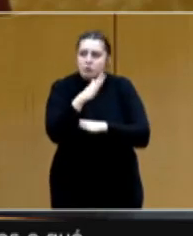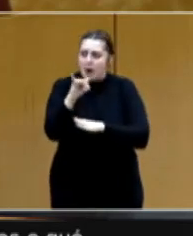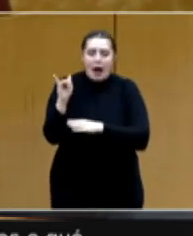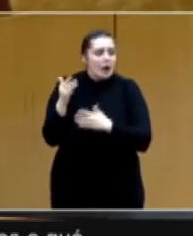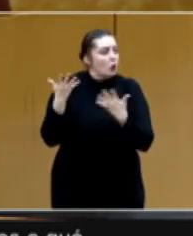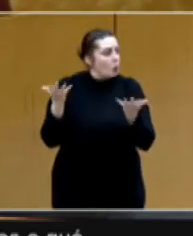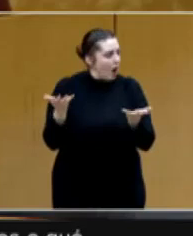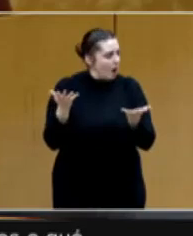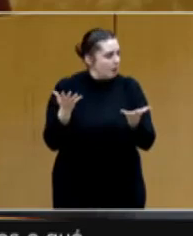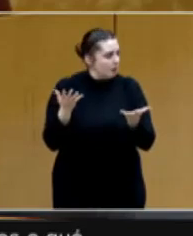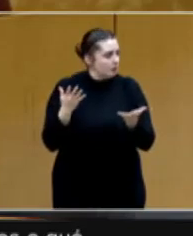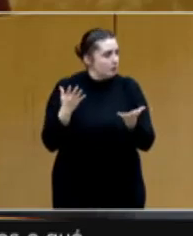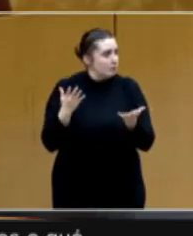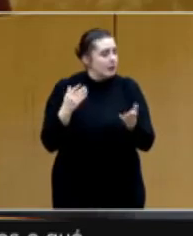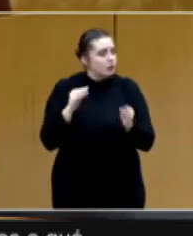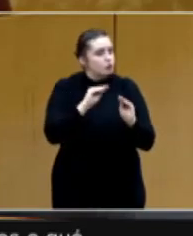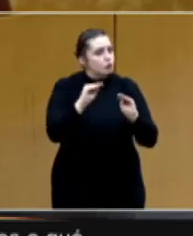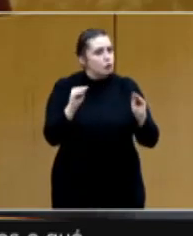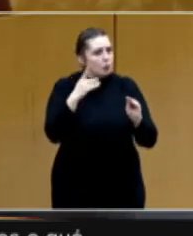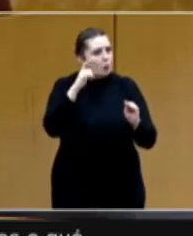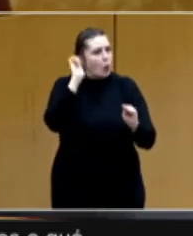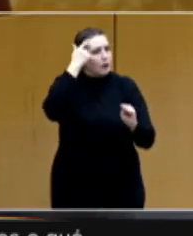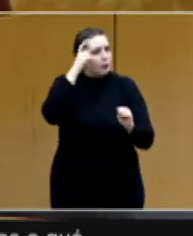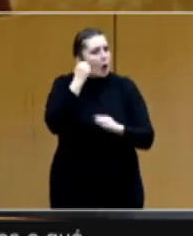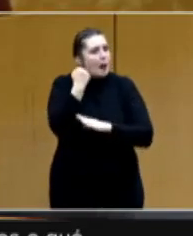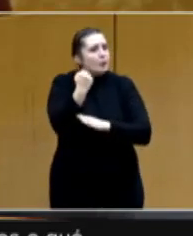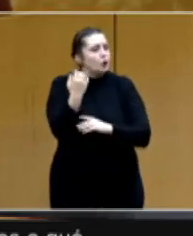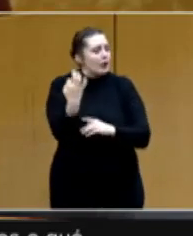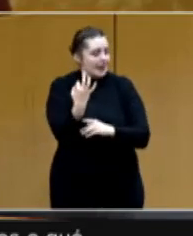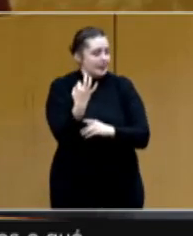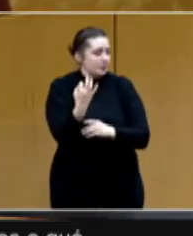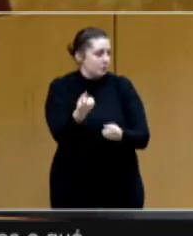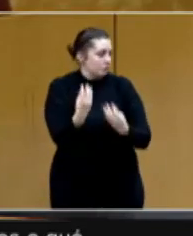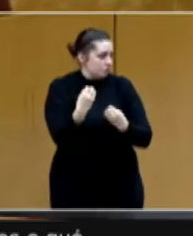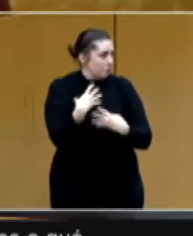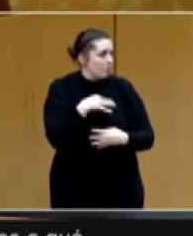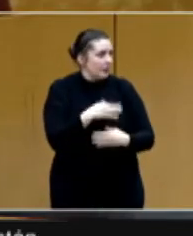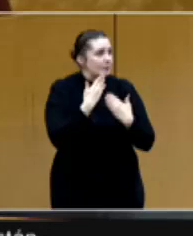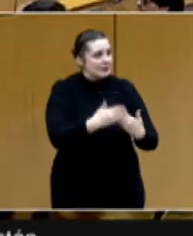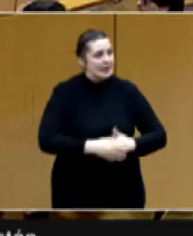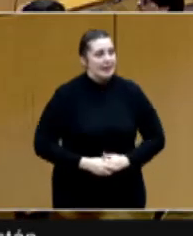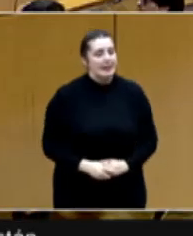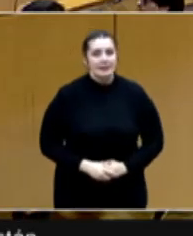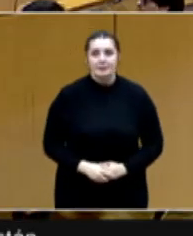en general que entienden ellos por apoyo Muchas gracias gracias